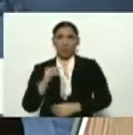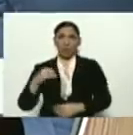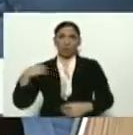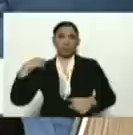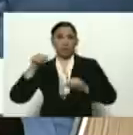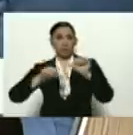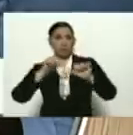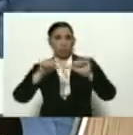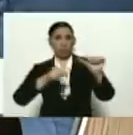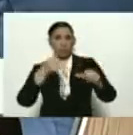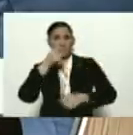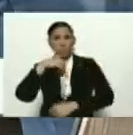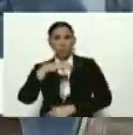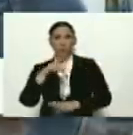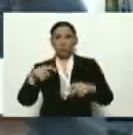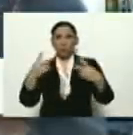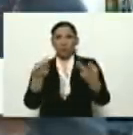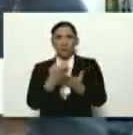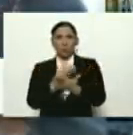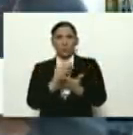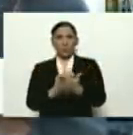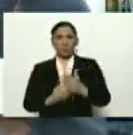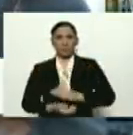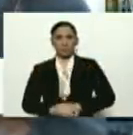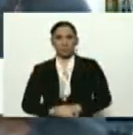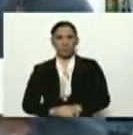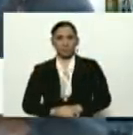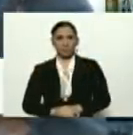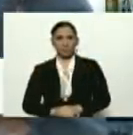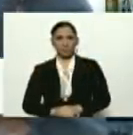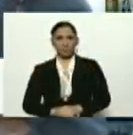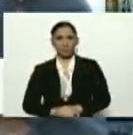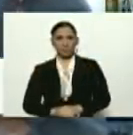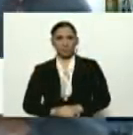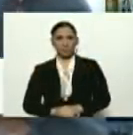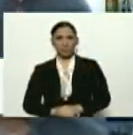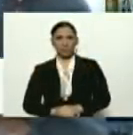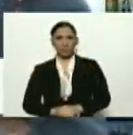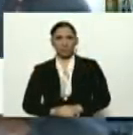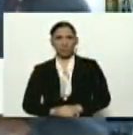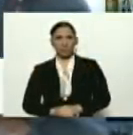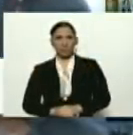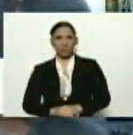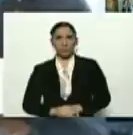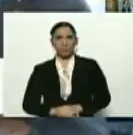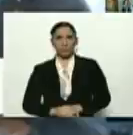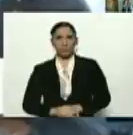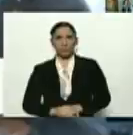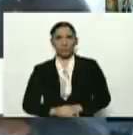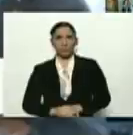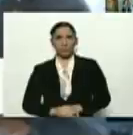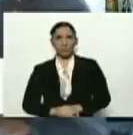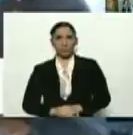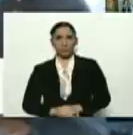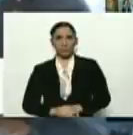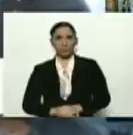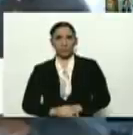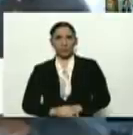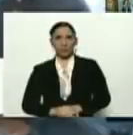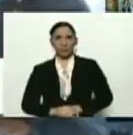pueblos. Una nueva economía, una nueva economía, una nueva